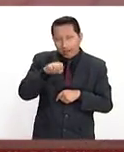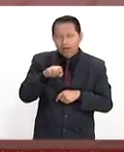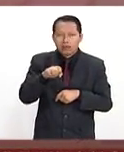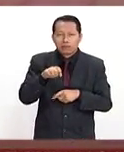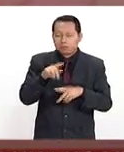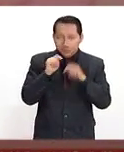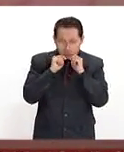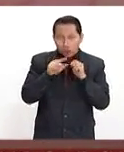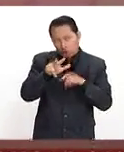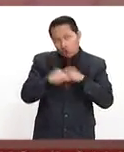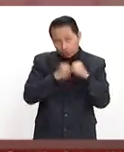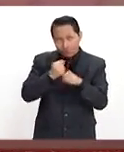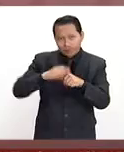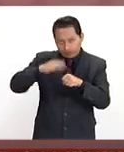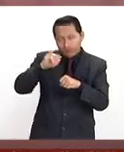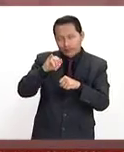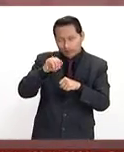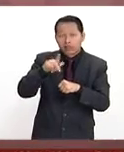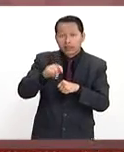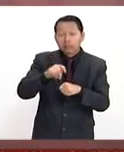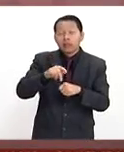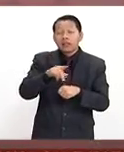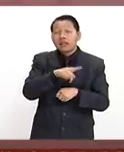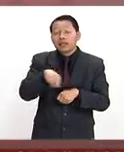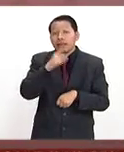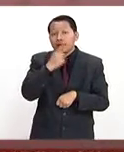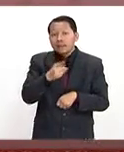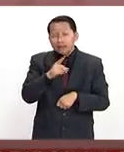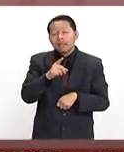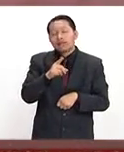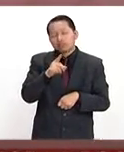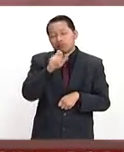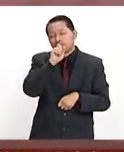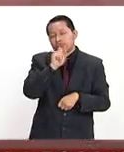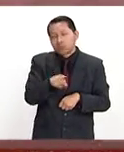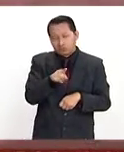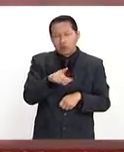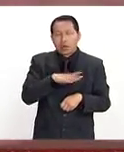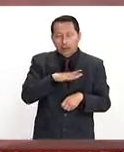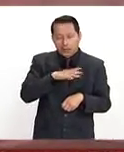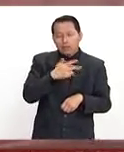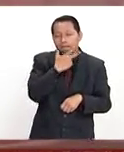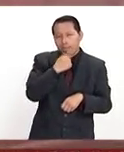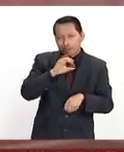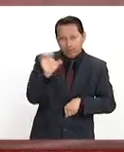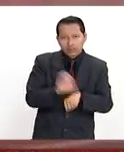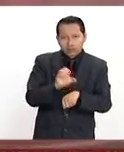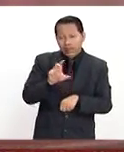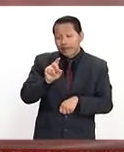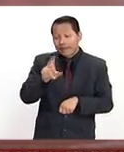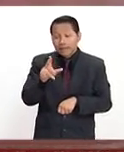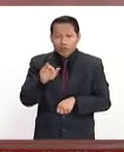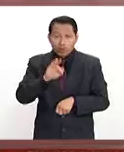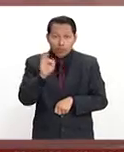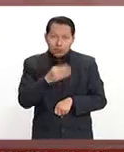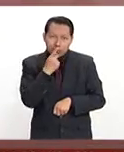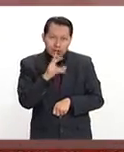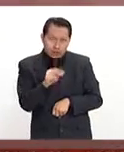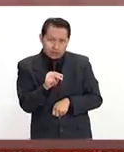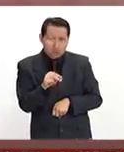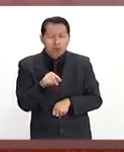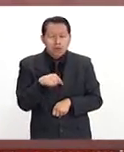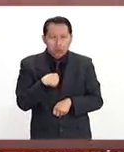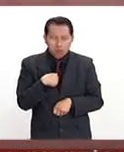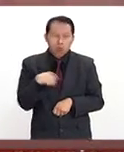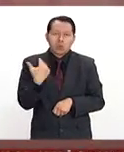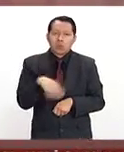años, consideran que sí somos un país machista y 38% no. Para serles franco, a mí me sorprendió, porque yo hubiera esperado que